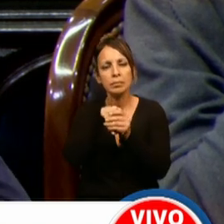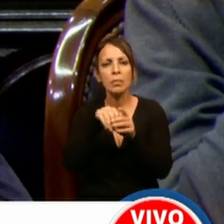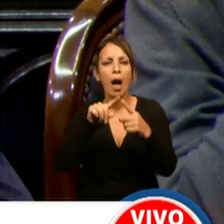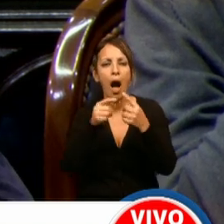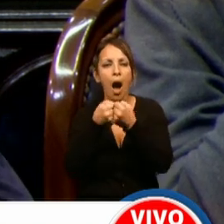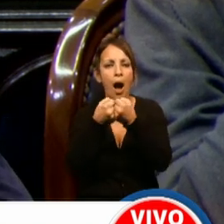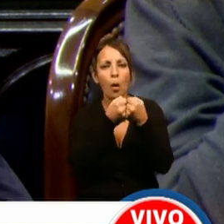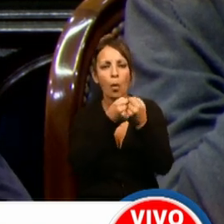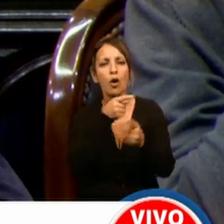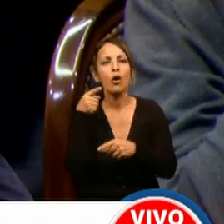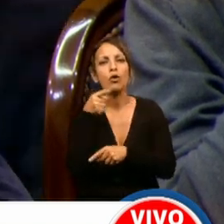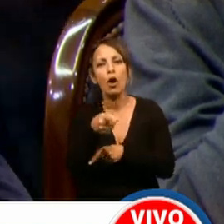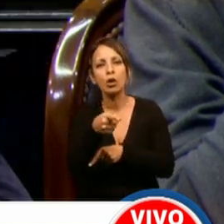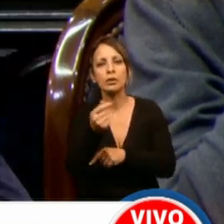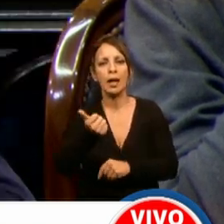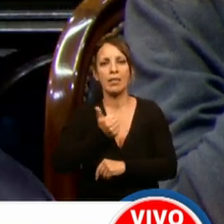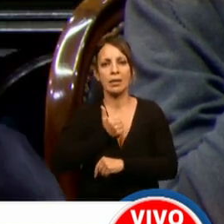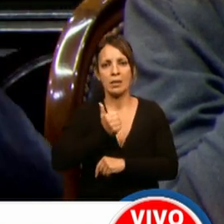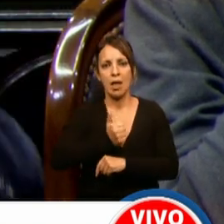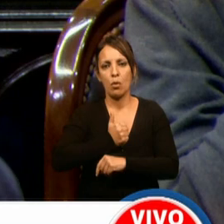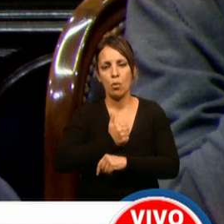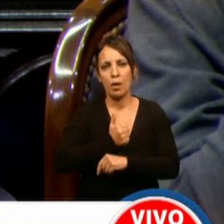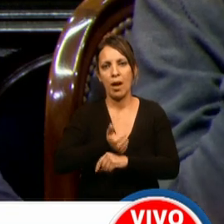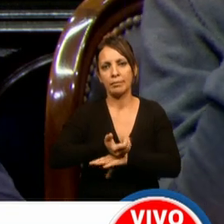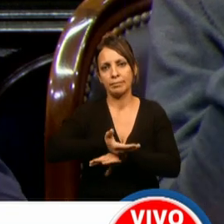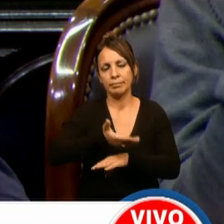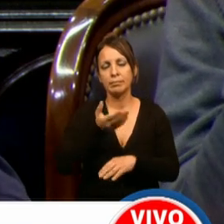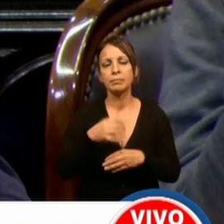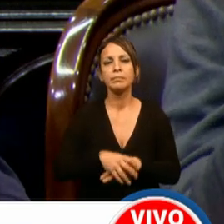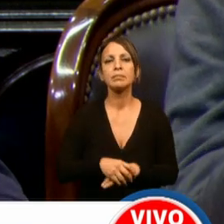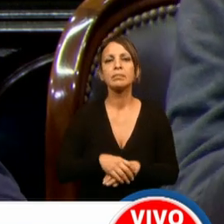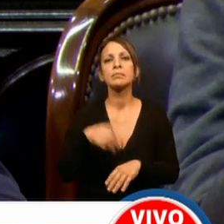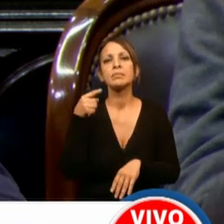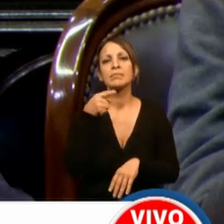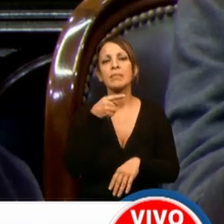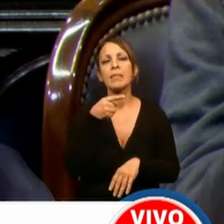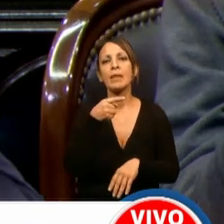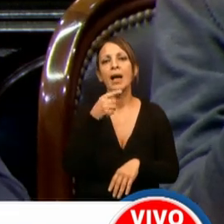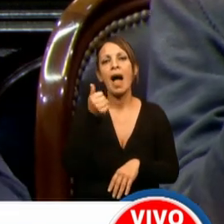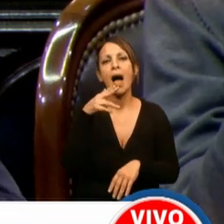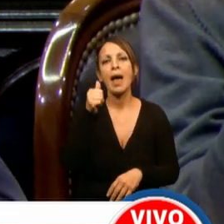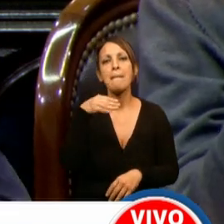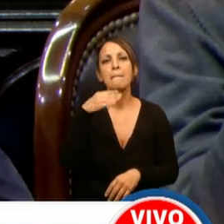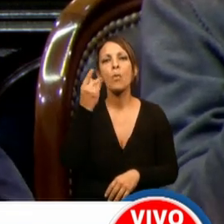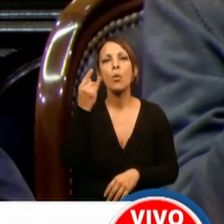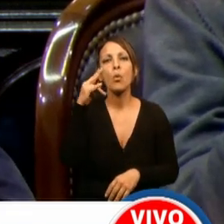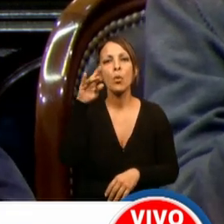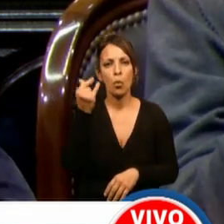en contra de la dictadura de turno de la dictadura de general pedro eugenio aramburu